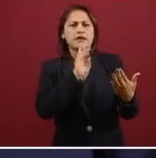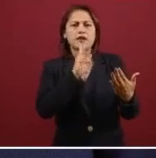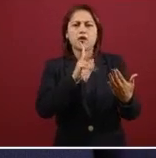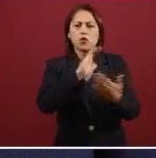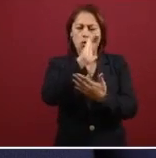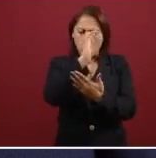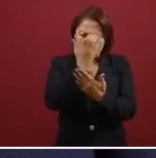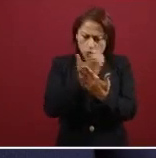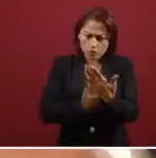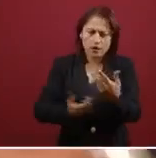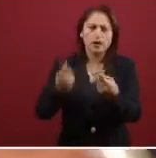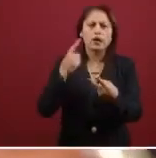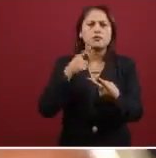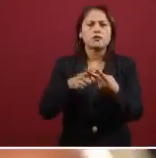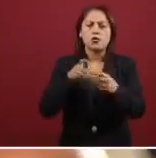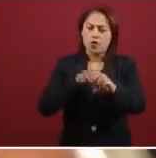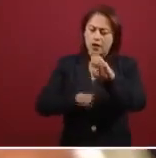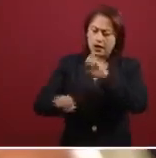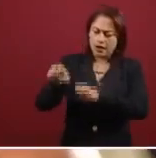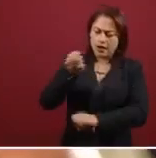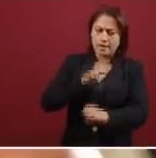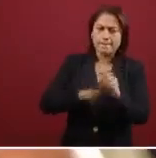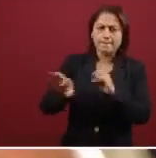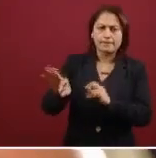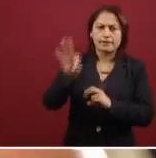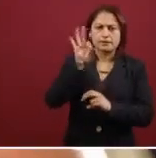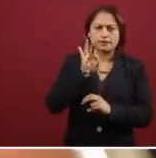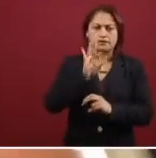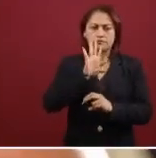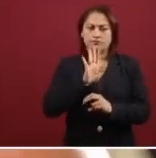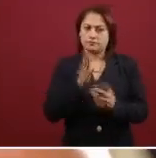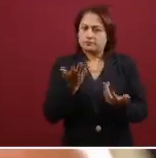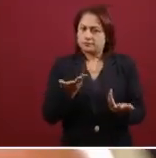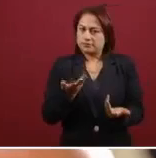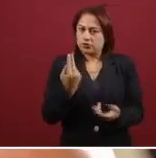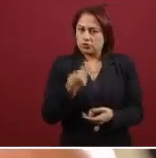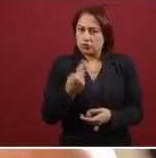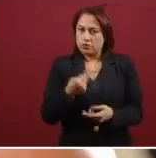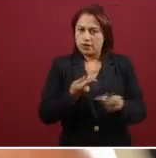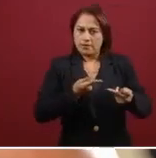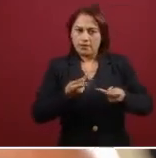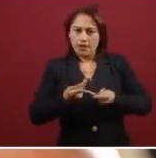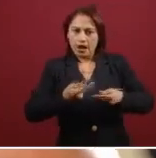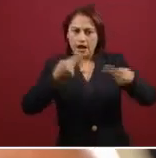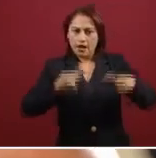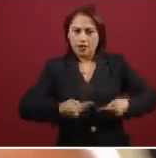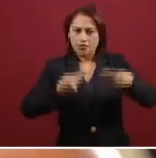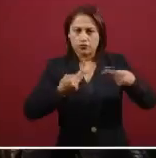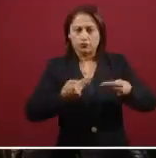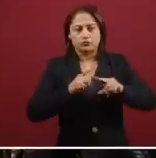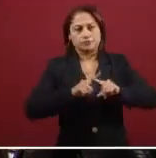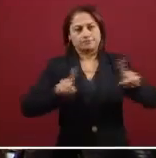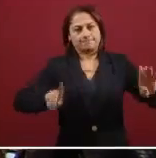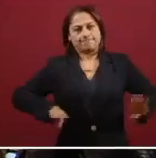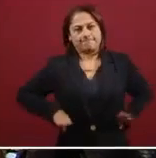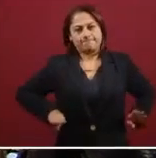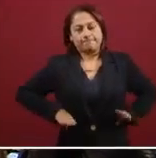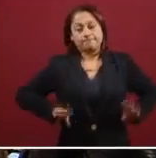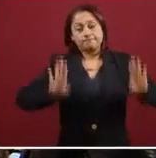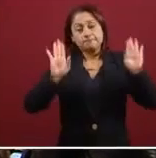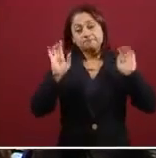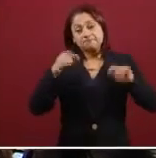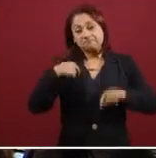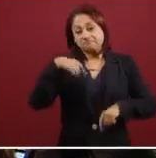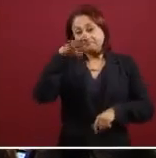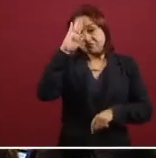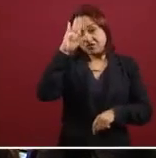a mencionar empresas, si este fuera un plan de negocios. Creo que es un plan de trabajo. Pero al principio de la